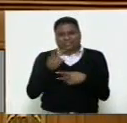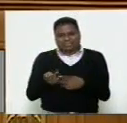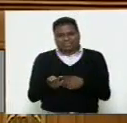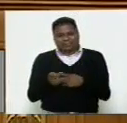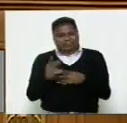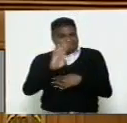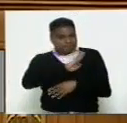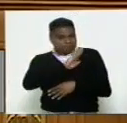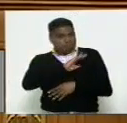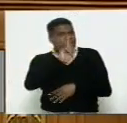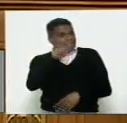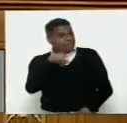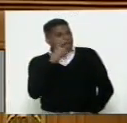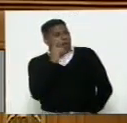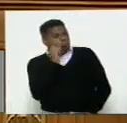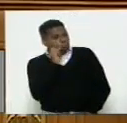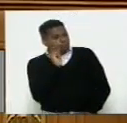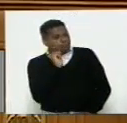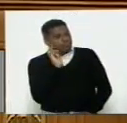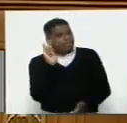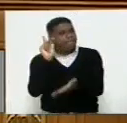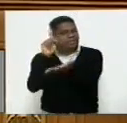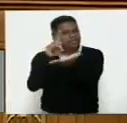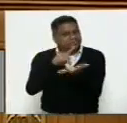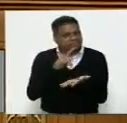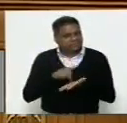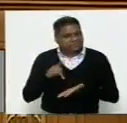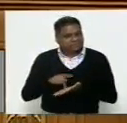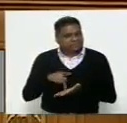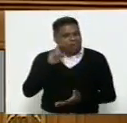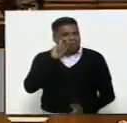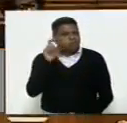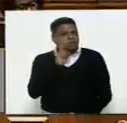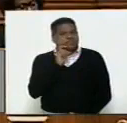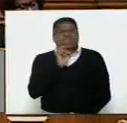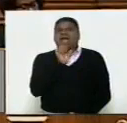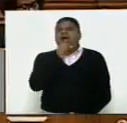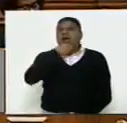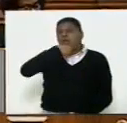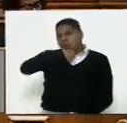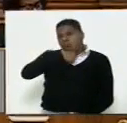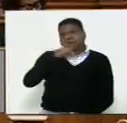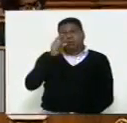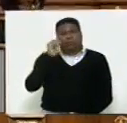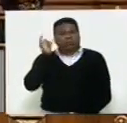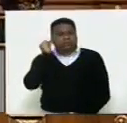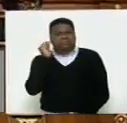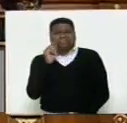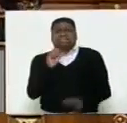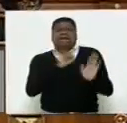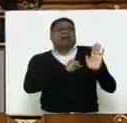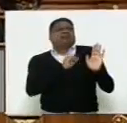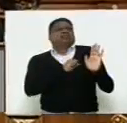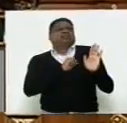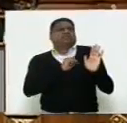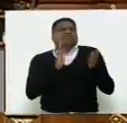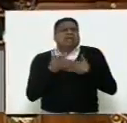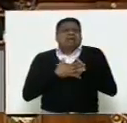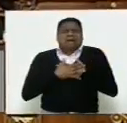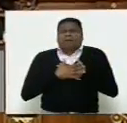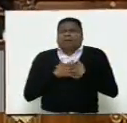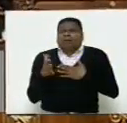propio también, si está presente. A las abuelas y a los abuelos, que muchas veces están muy asustados porque nuestra